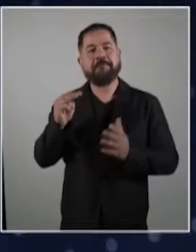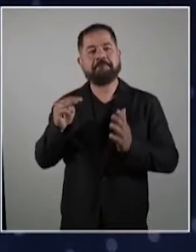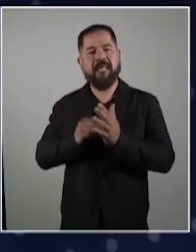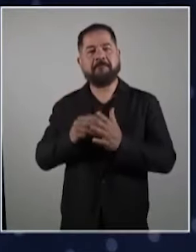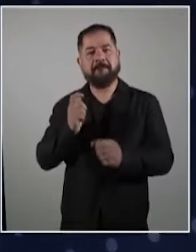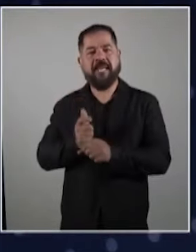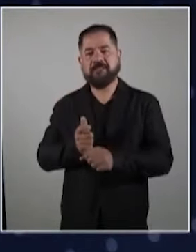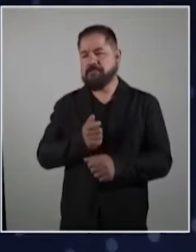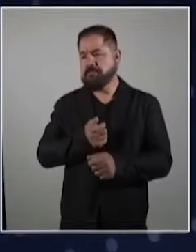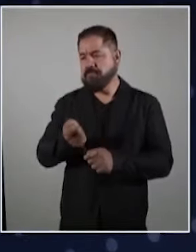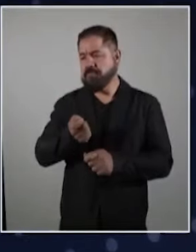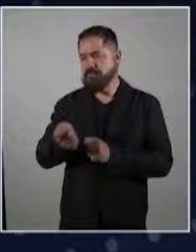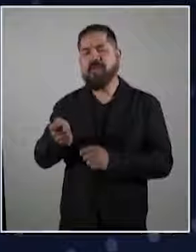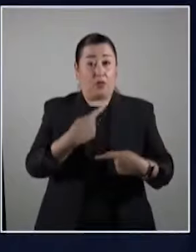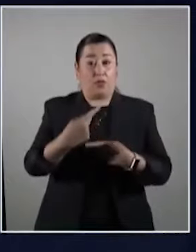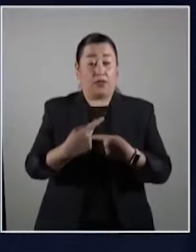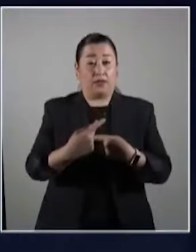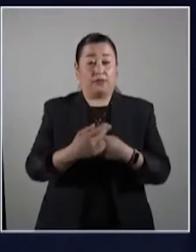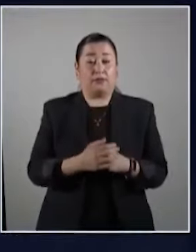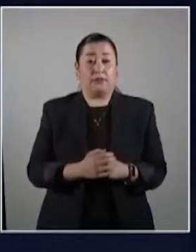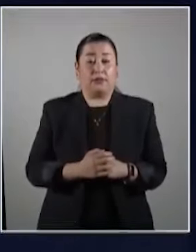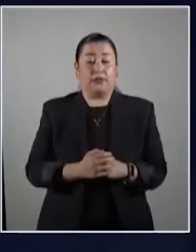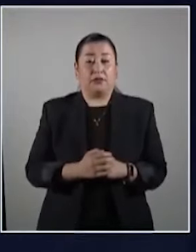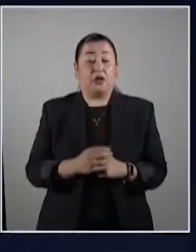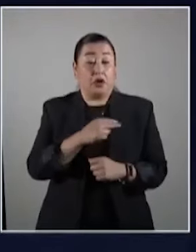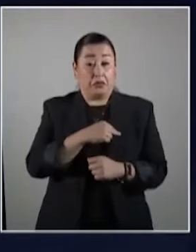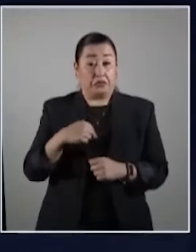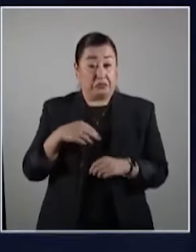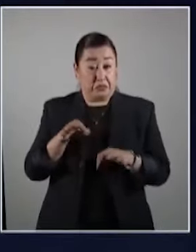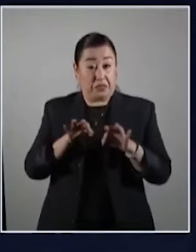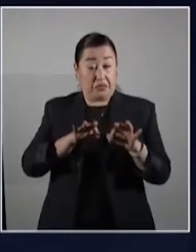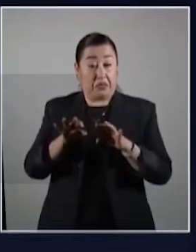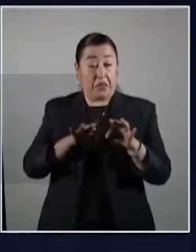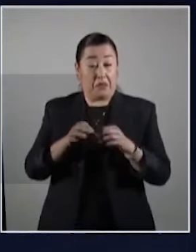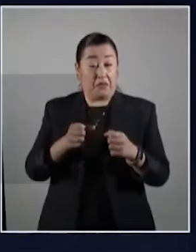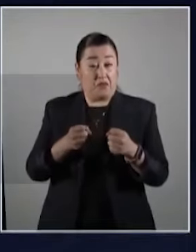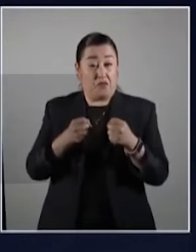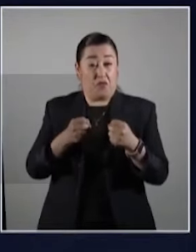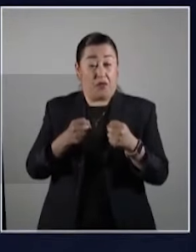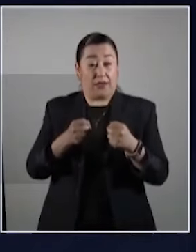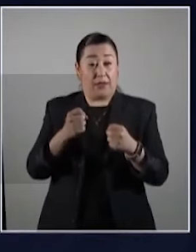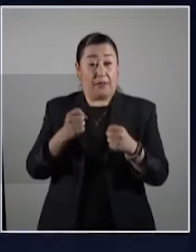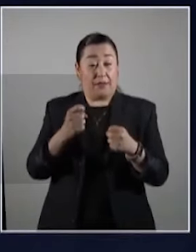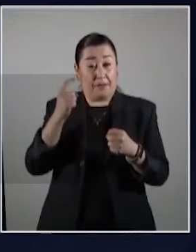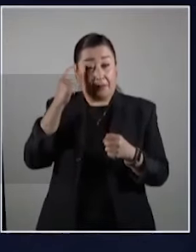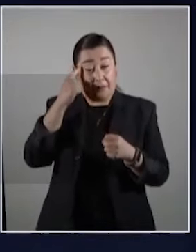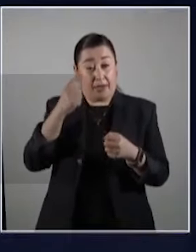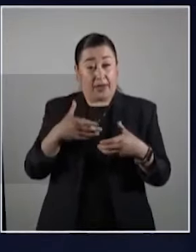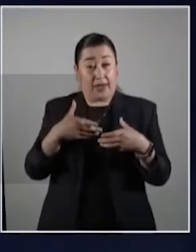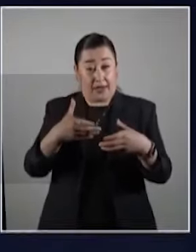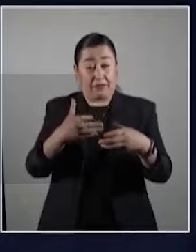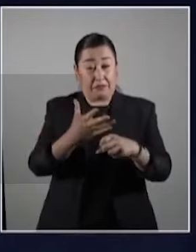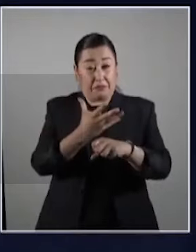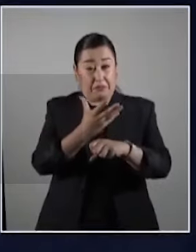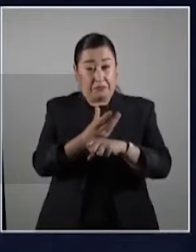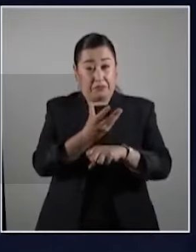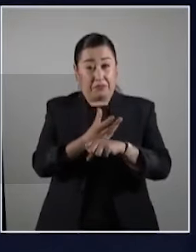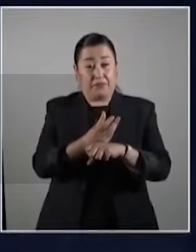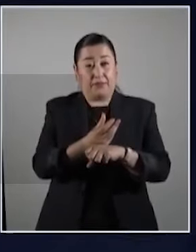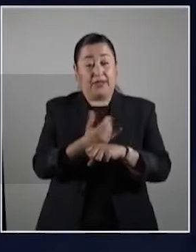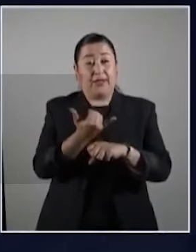eso sí se puede y ya se hizo en Jalisco estamos trabajando fuerte en la reconstrucción rehabilitación y mantenimiento